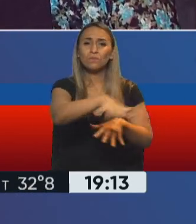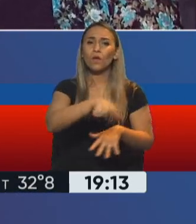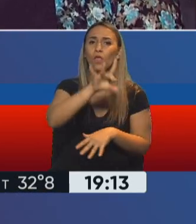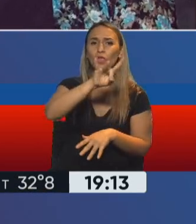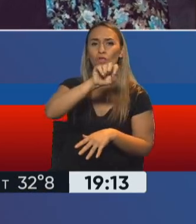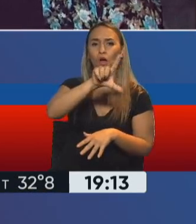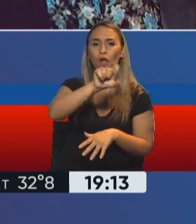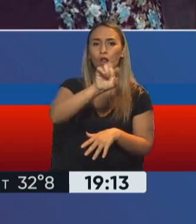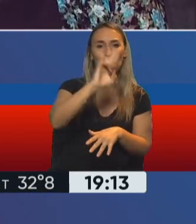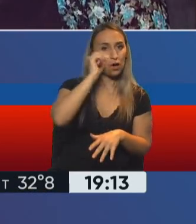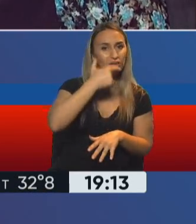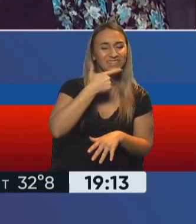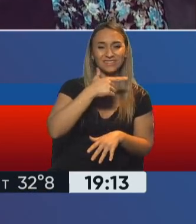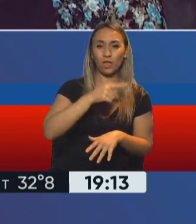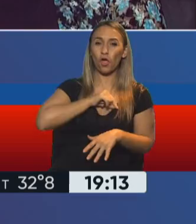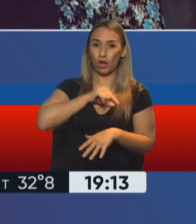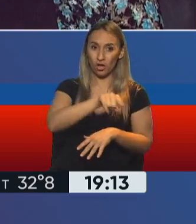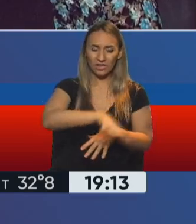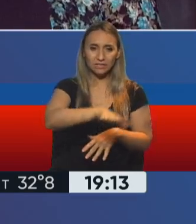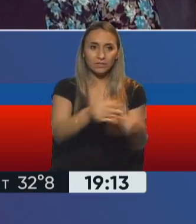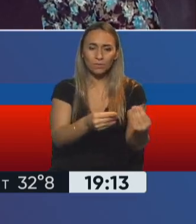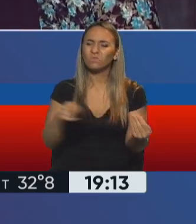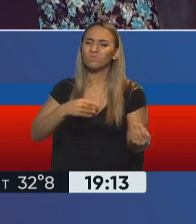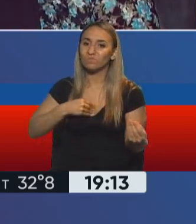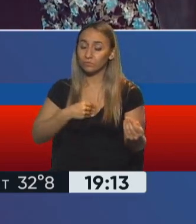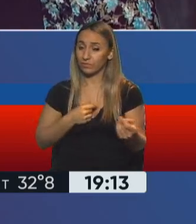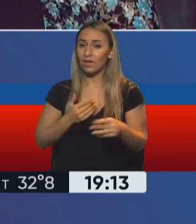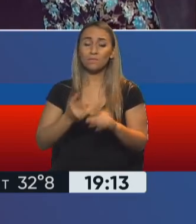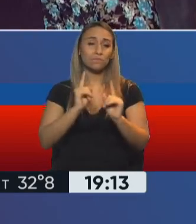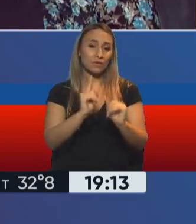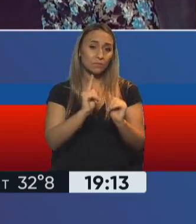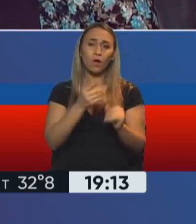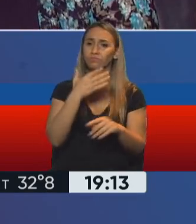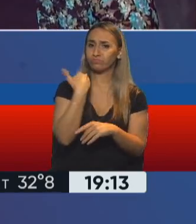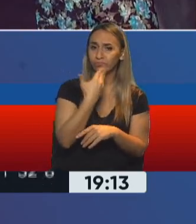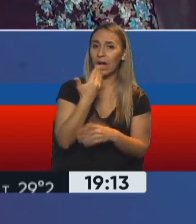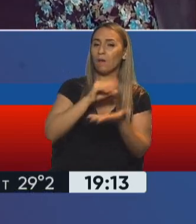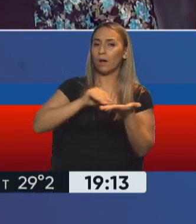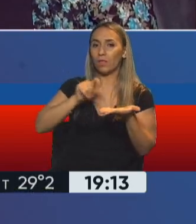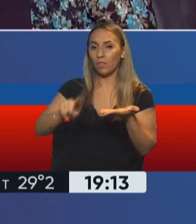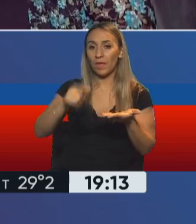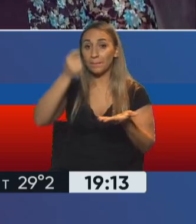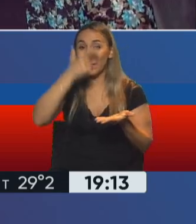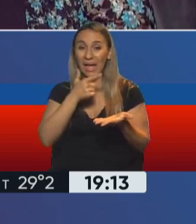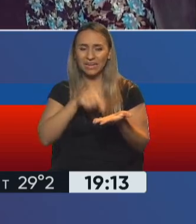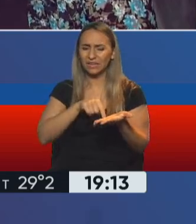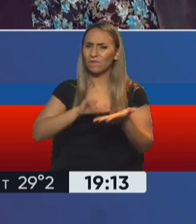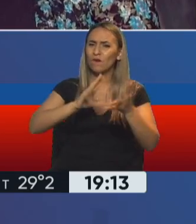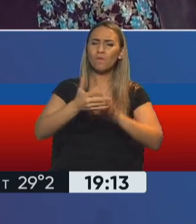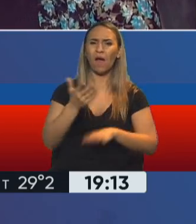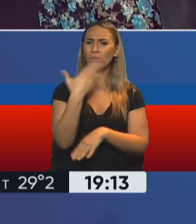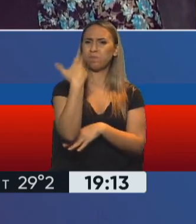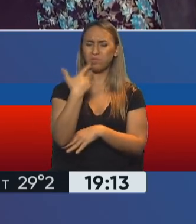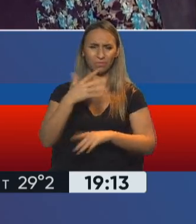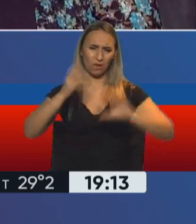muy importante, acabamos de repasar las declaraciones de Pablo Lanuse, el defensor de Mauricio Macri, exaltado, quejándose